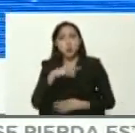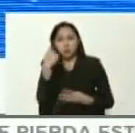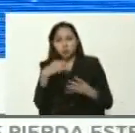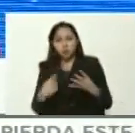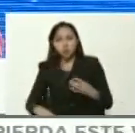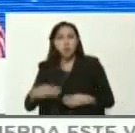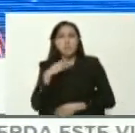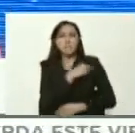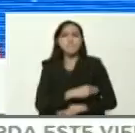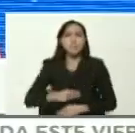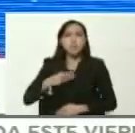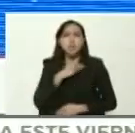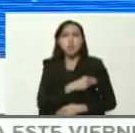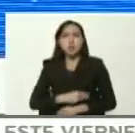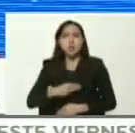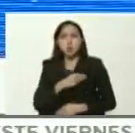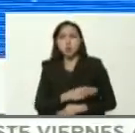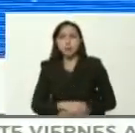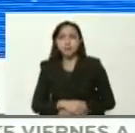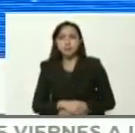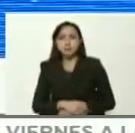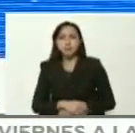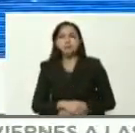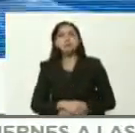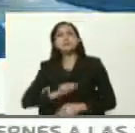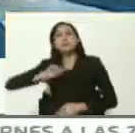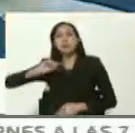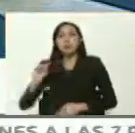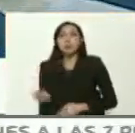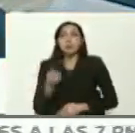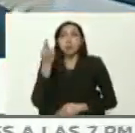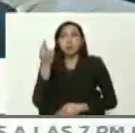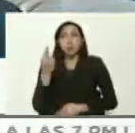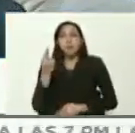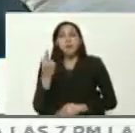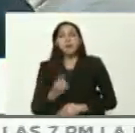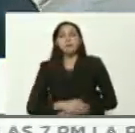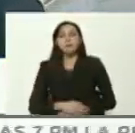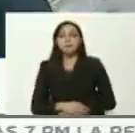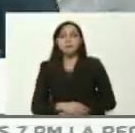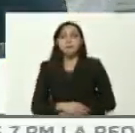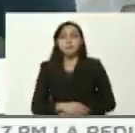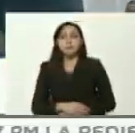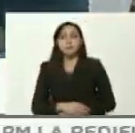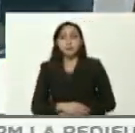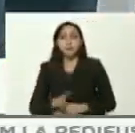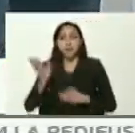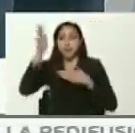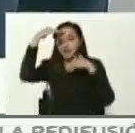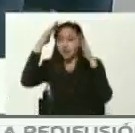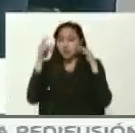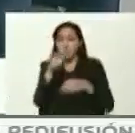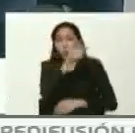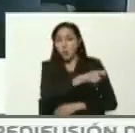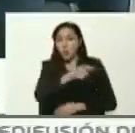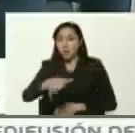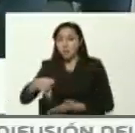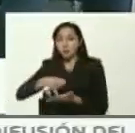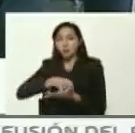grandes misiones. Y lo primero de lo primero, la atención a las víctimas.